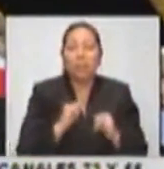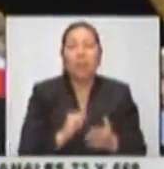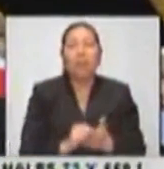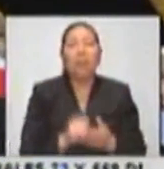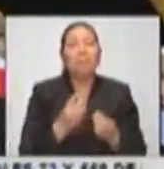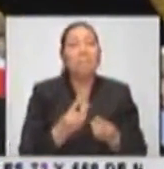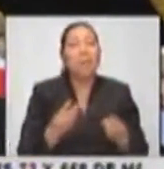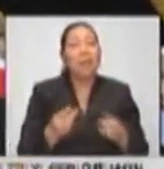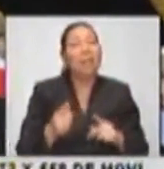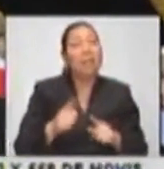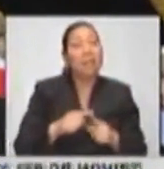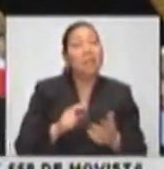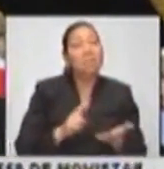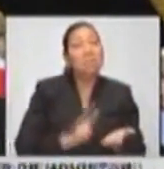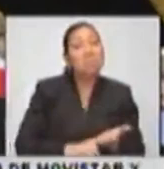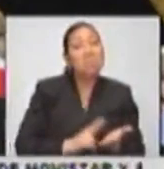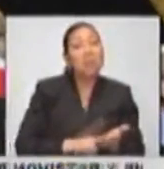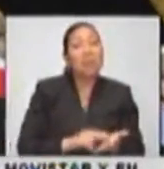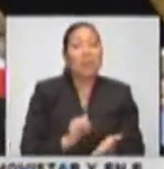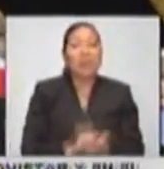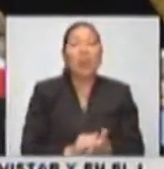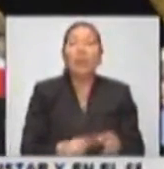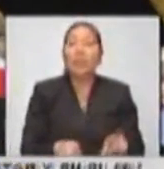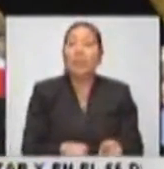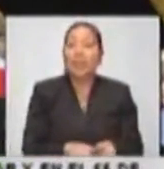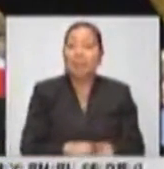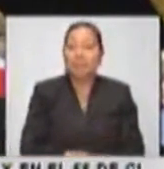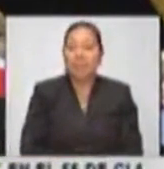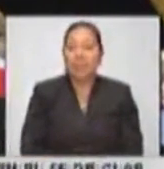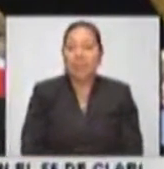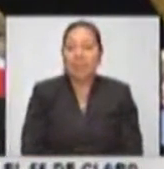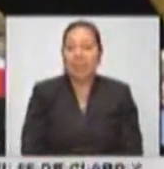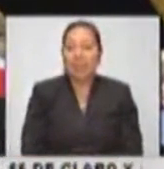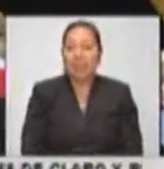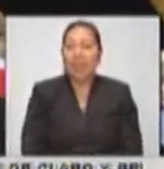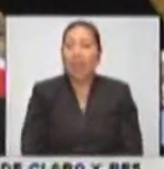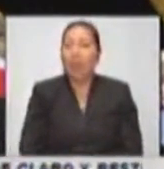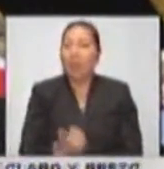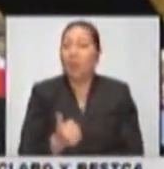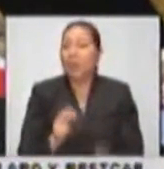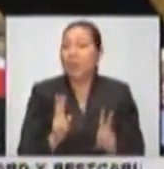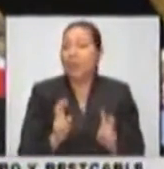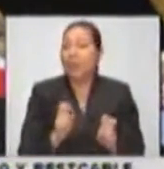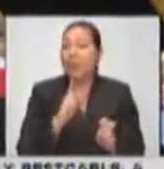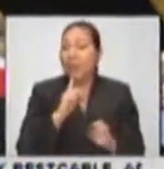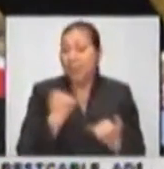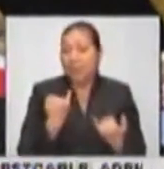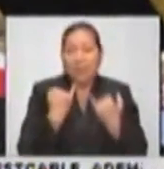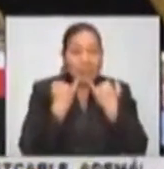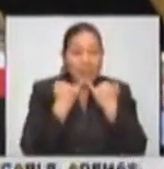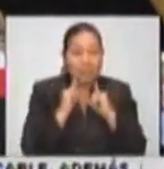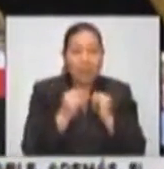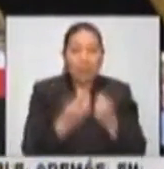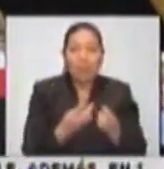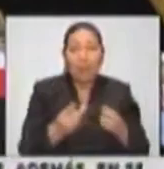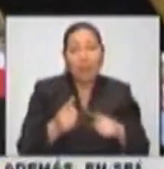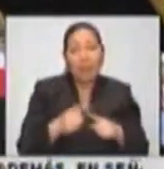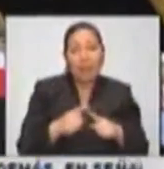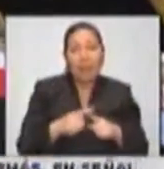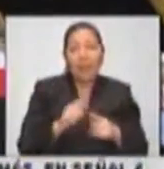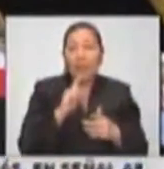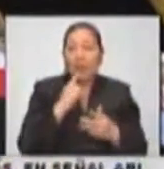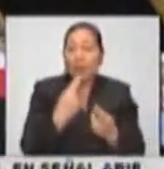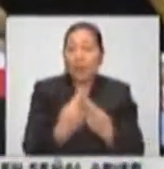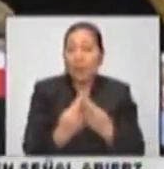en materia tributaria y también a otros temas. Esta información en materia tributaria, por ejemplo, son